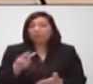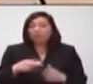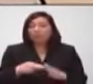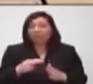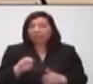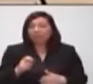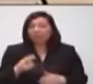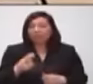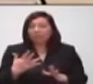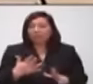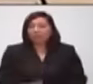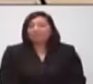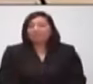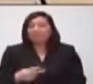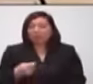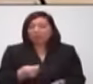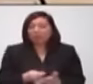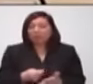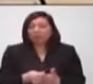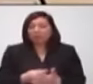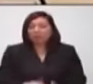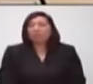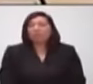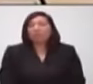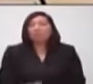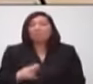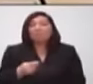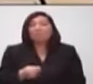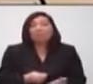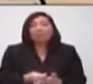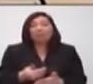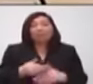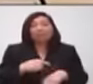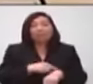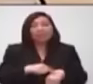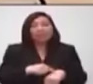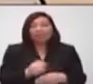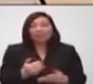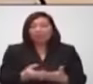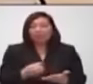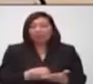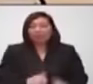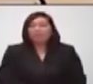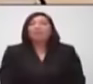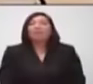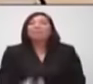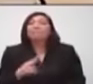Ashton 2010, mayores costos por riesgo geológico, mayores costos por retraso en la entrega de los bienes de la concesión, mayores retrasos por la demora